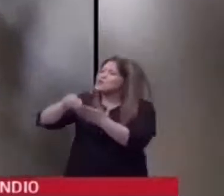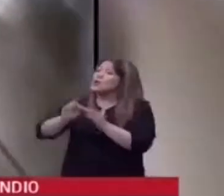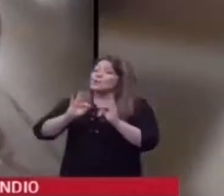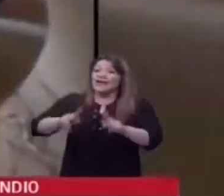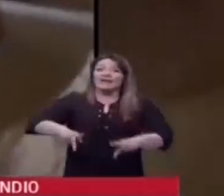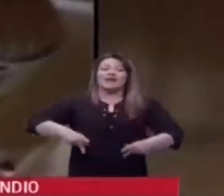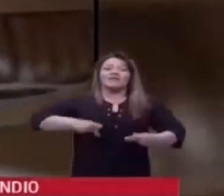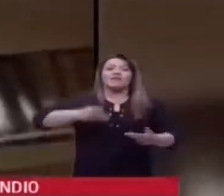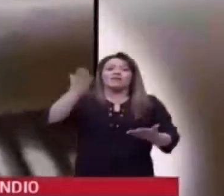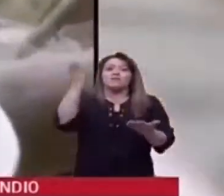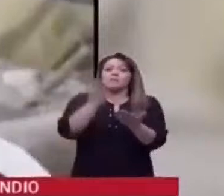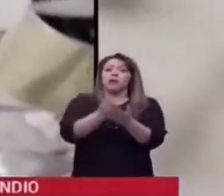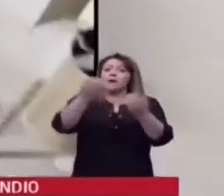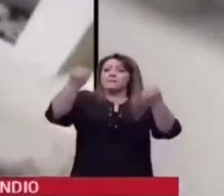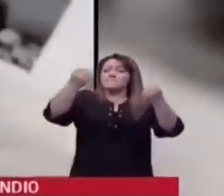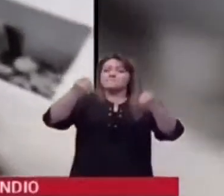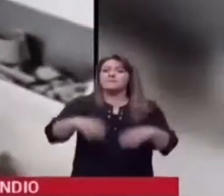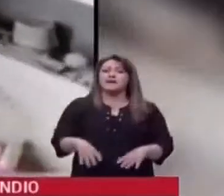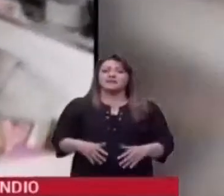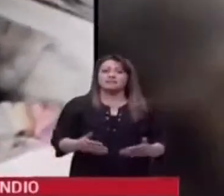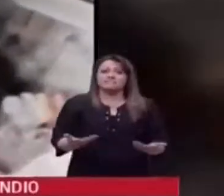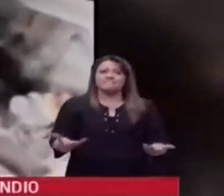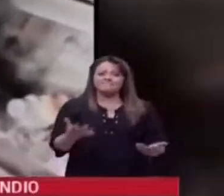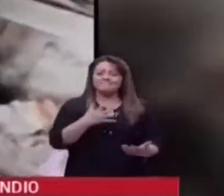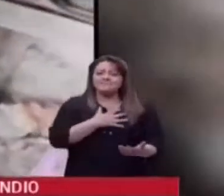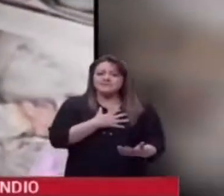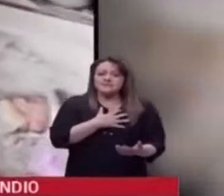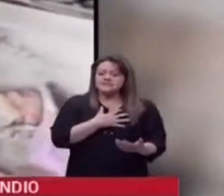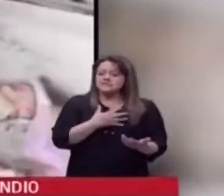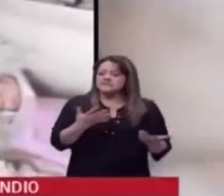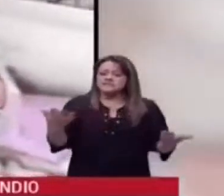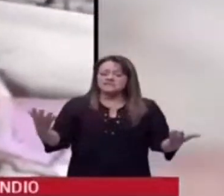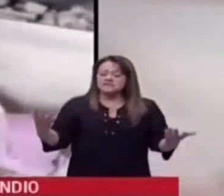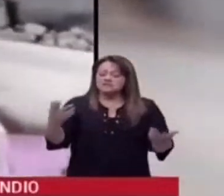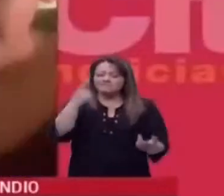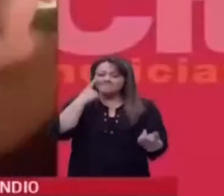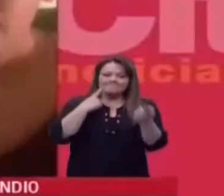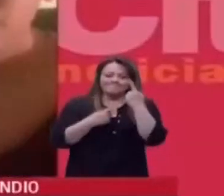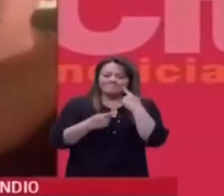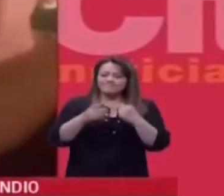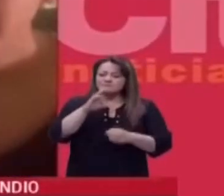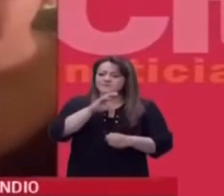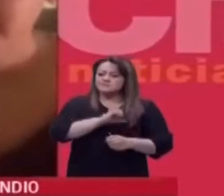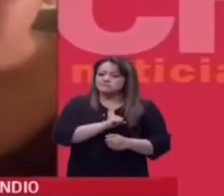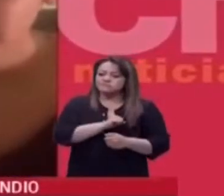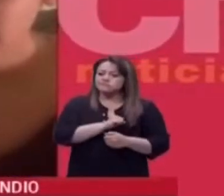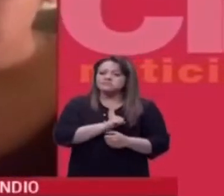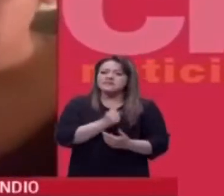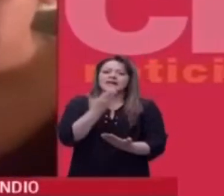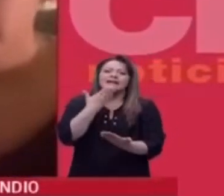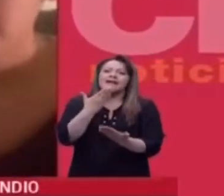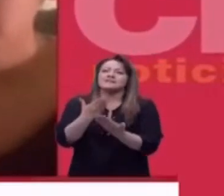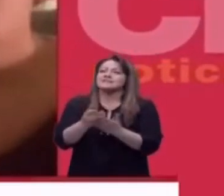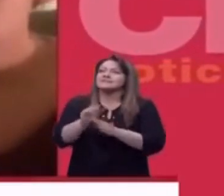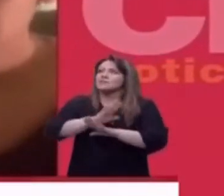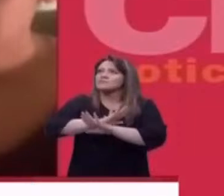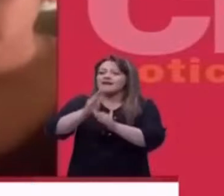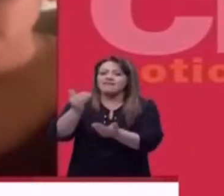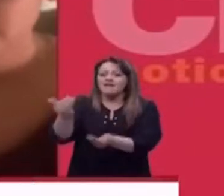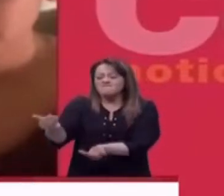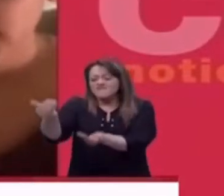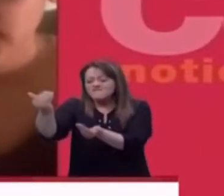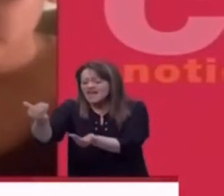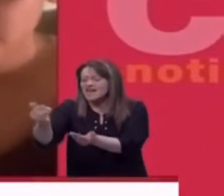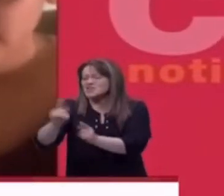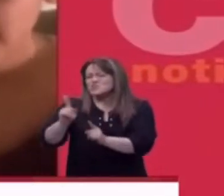este momento lo necesitábamos más que nunca, no iba a estar. Que afortunadamente no estaba la bebé, que no estábamos ninguno